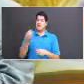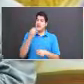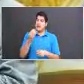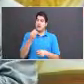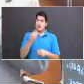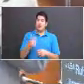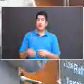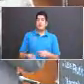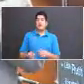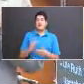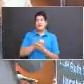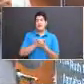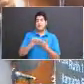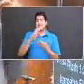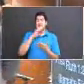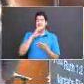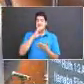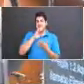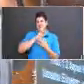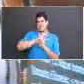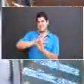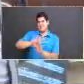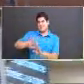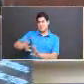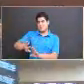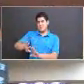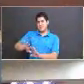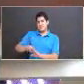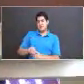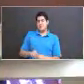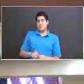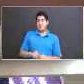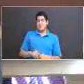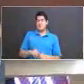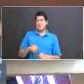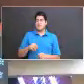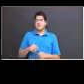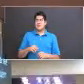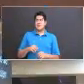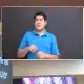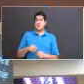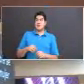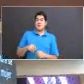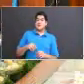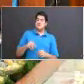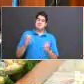Cena menospreciando a Betlehem y no le pasa nada.